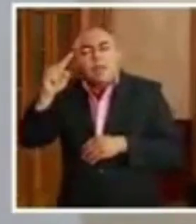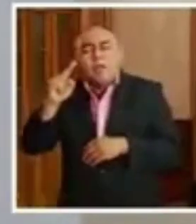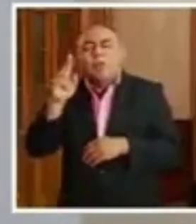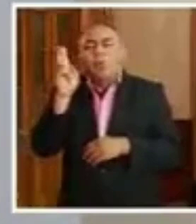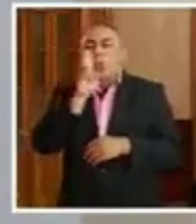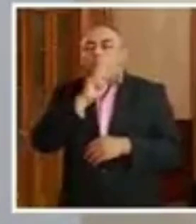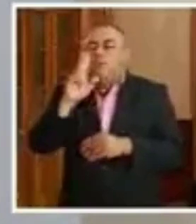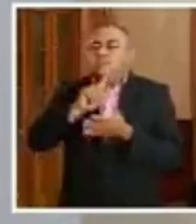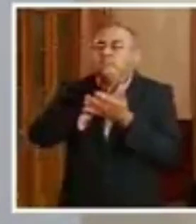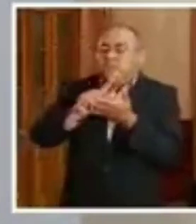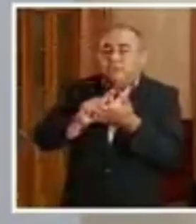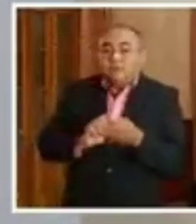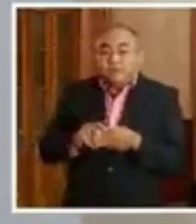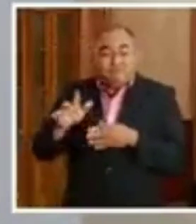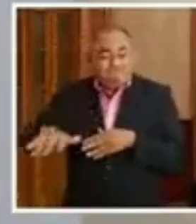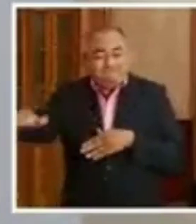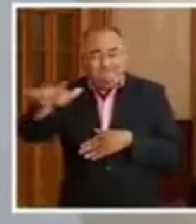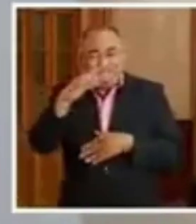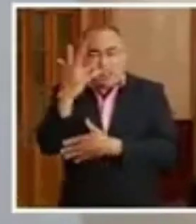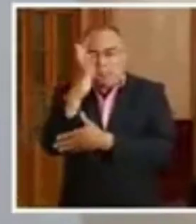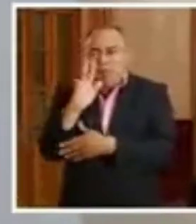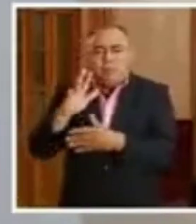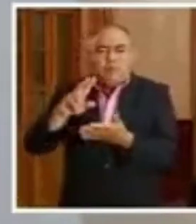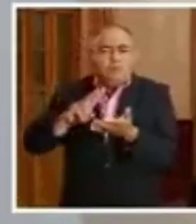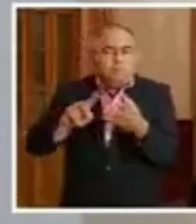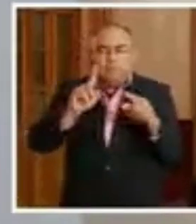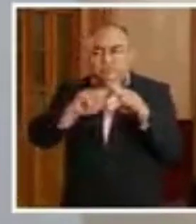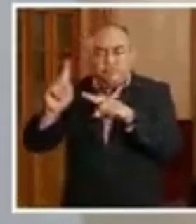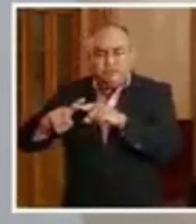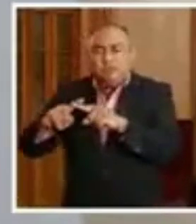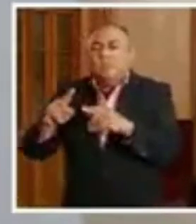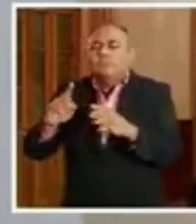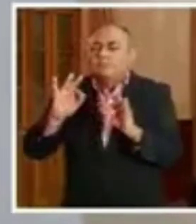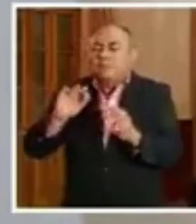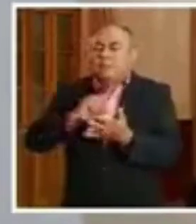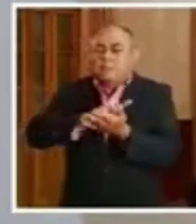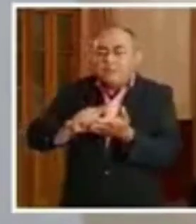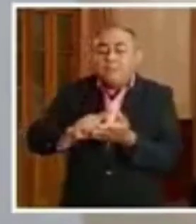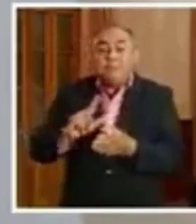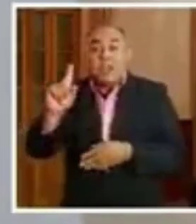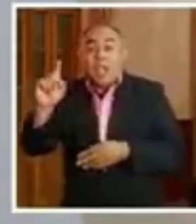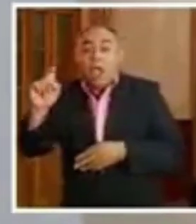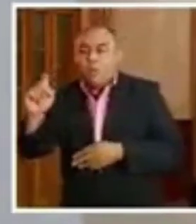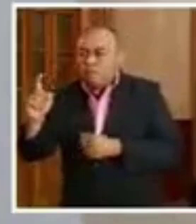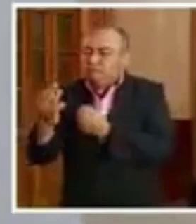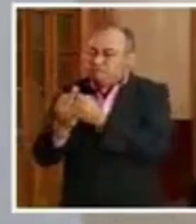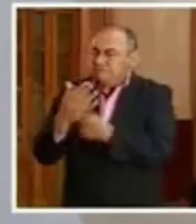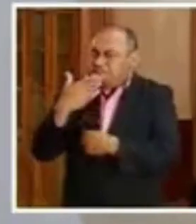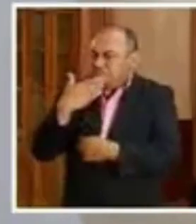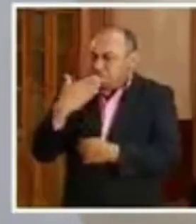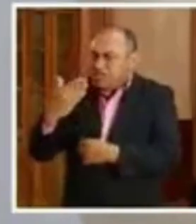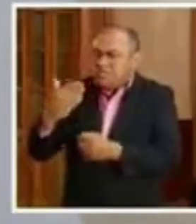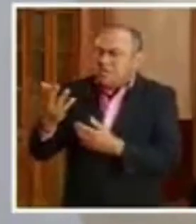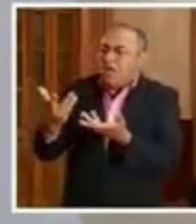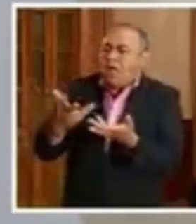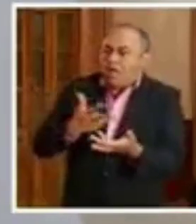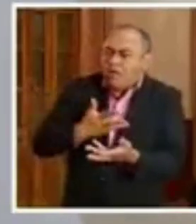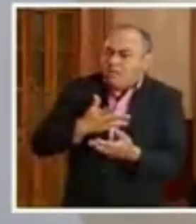de medio ambiente sano, del agua asequible. Viene el momento de pensar a